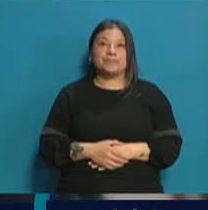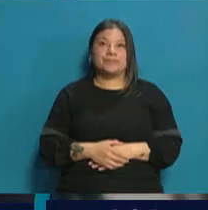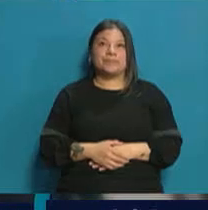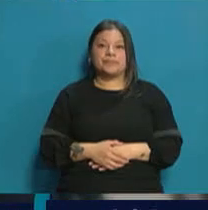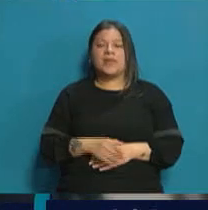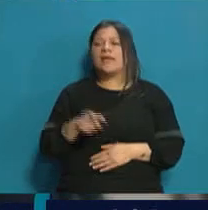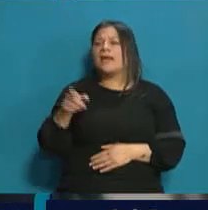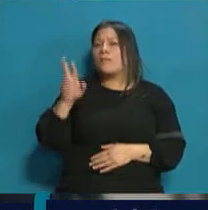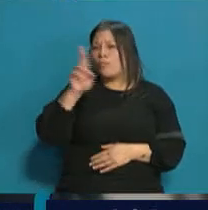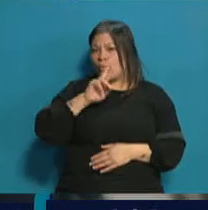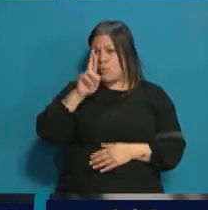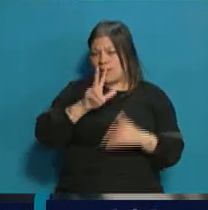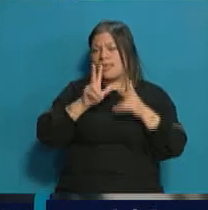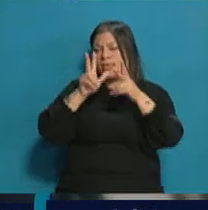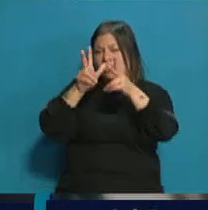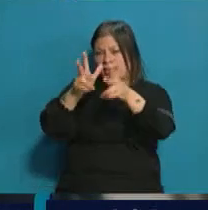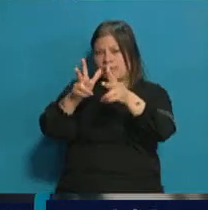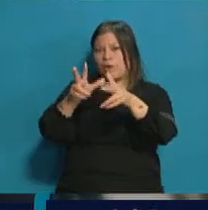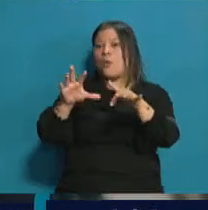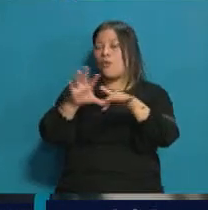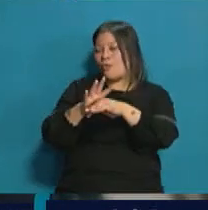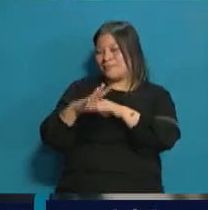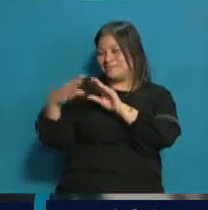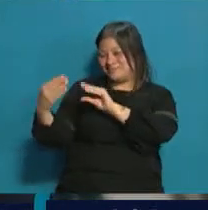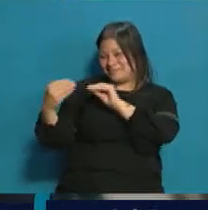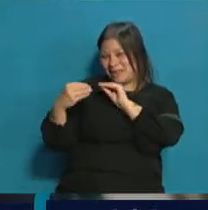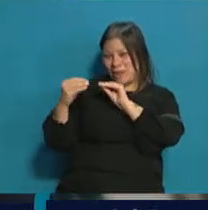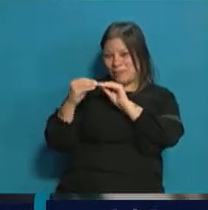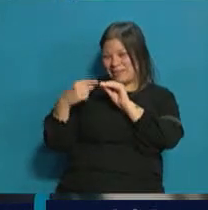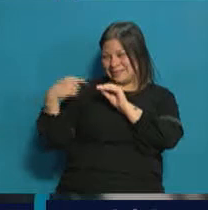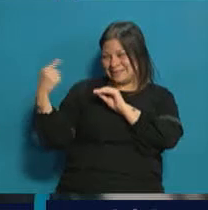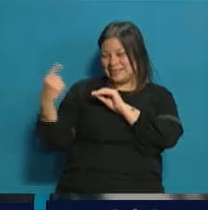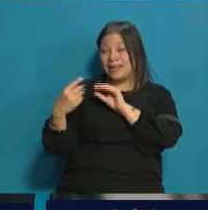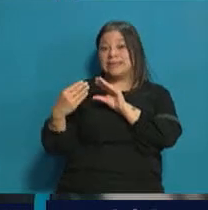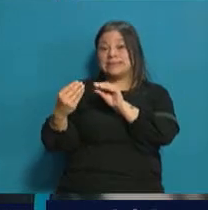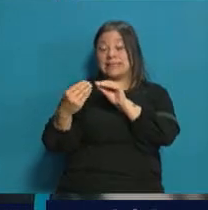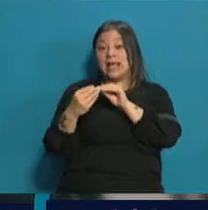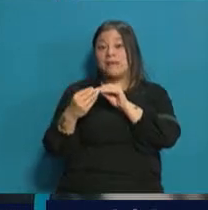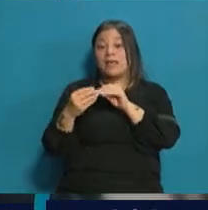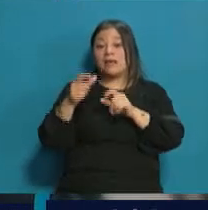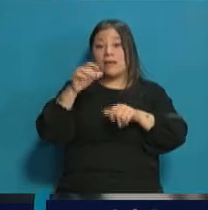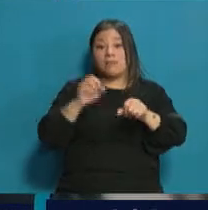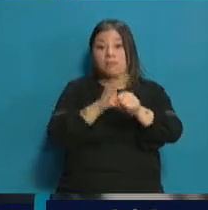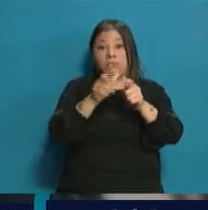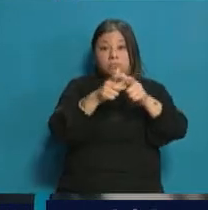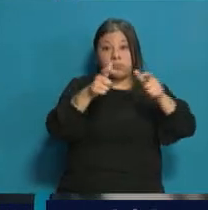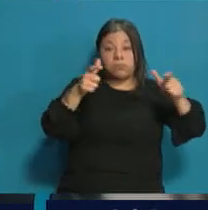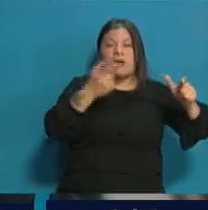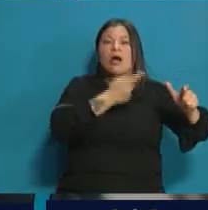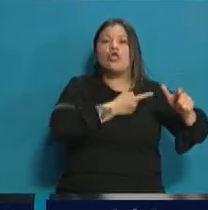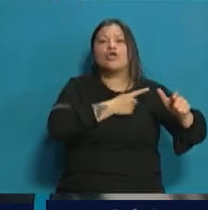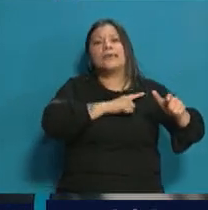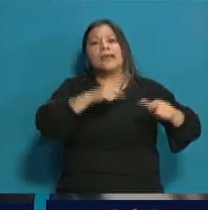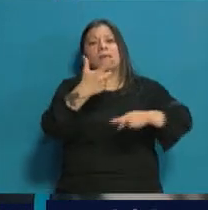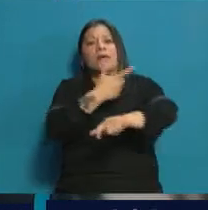Ella dijo ahí, justo estábamos hablando con Daniela, que cuando se habla que hay un aumento de casos, van al vacunatorio